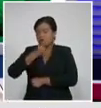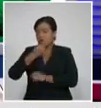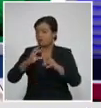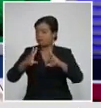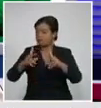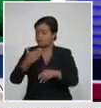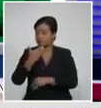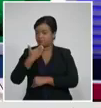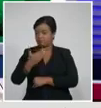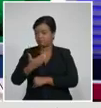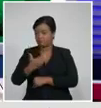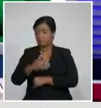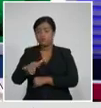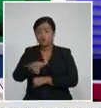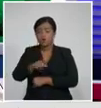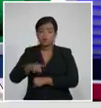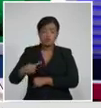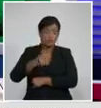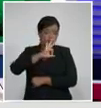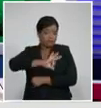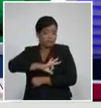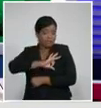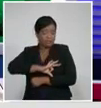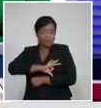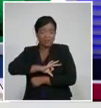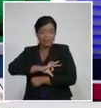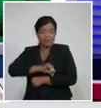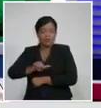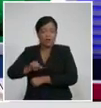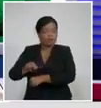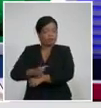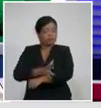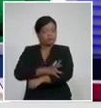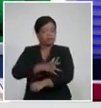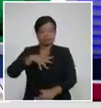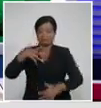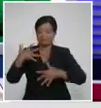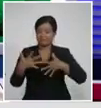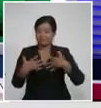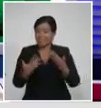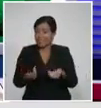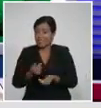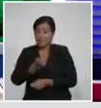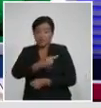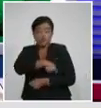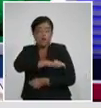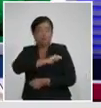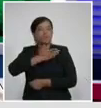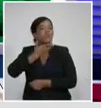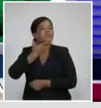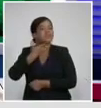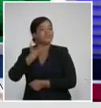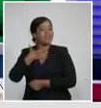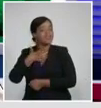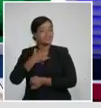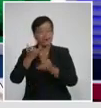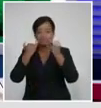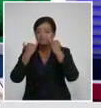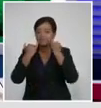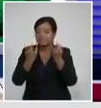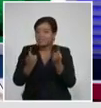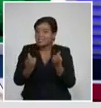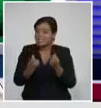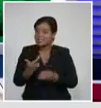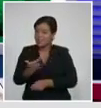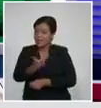más satisfacción nos da, el interés y el deseo de la población de administrarse